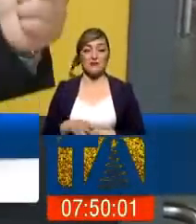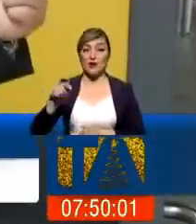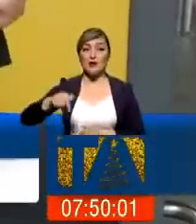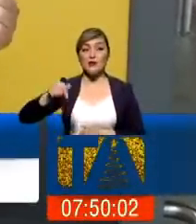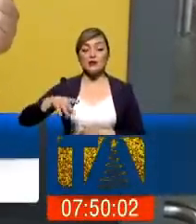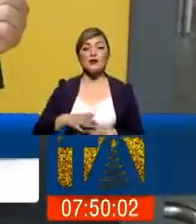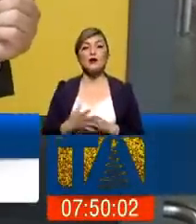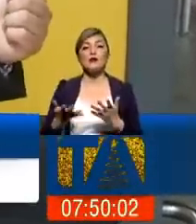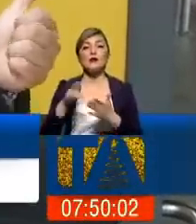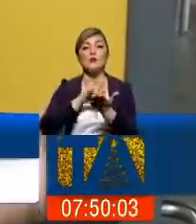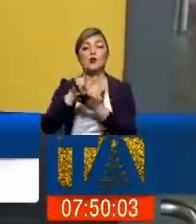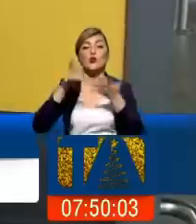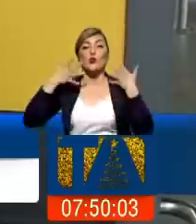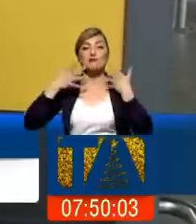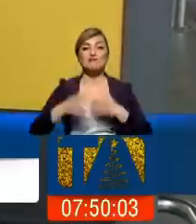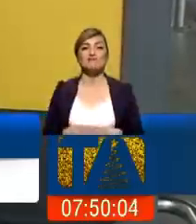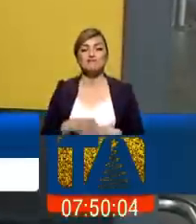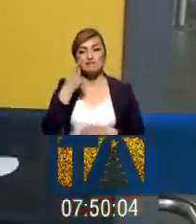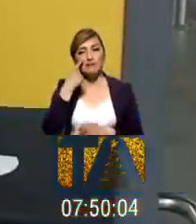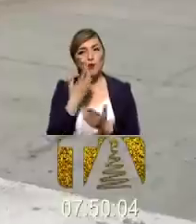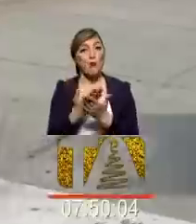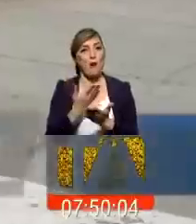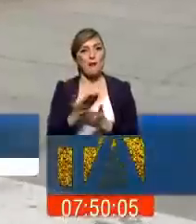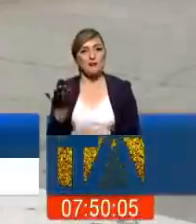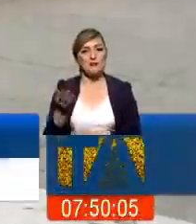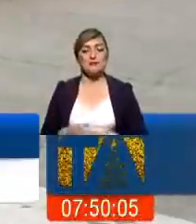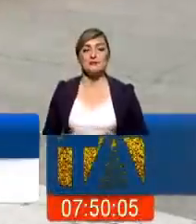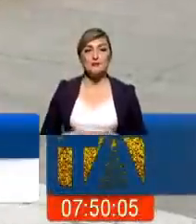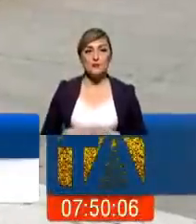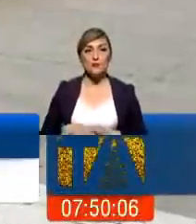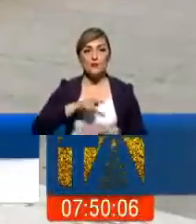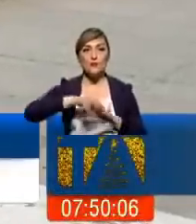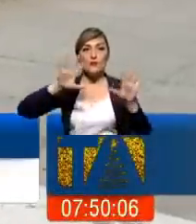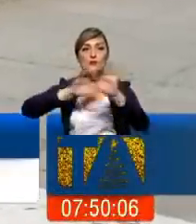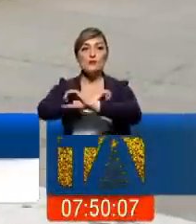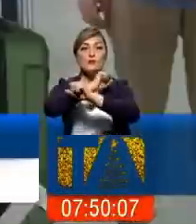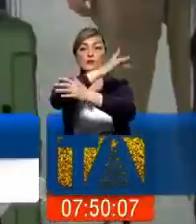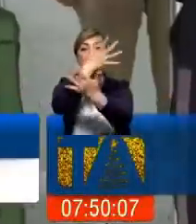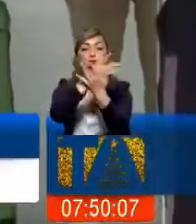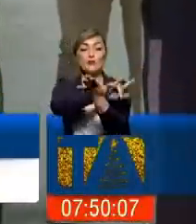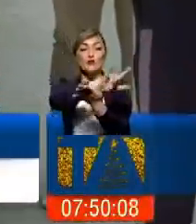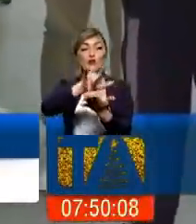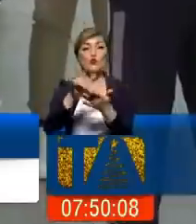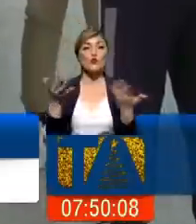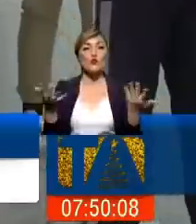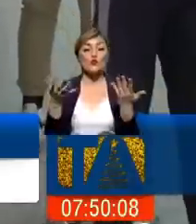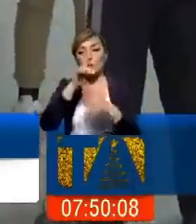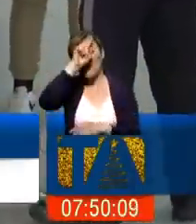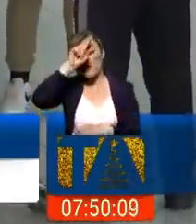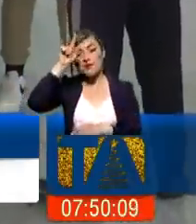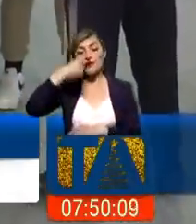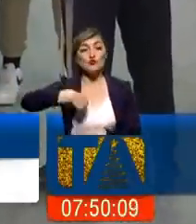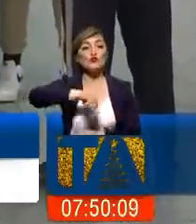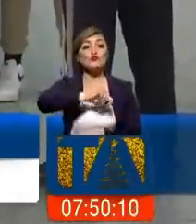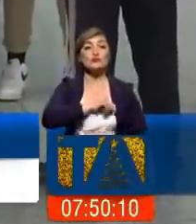el aeropuerto de Guayaquil. Así lo pudimos constatar. Cerca de las 10 de la mañana arribó a Guayaquil un vuelo proveniente de Madrid,